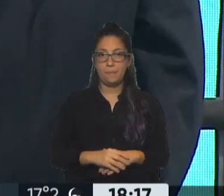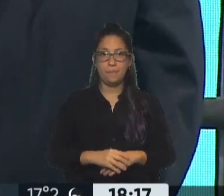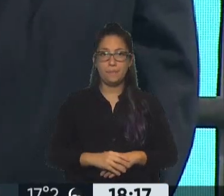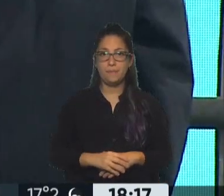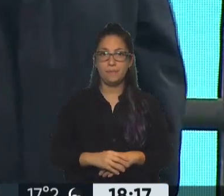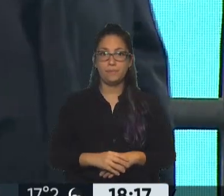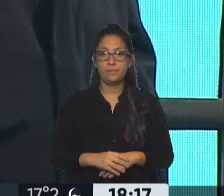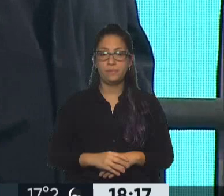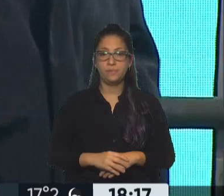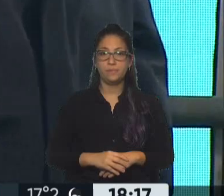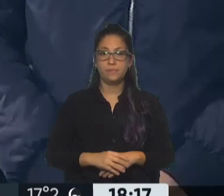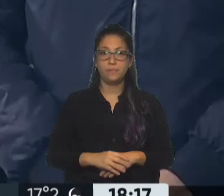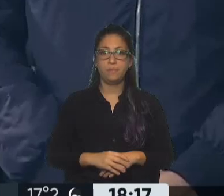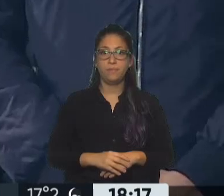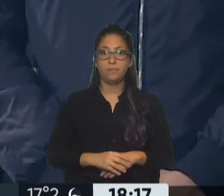Y quiero